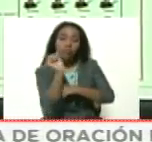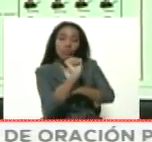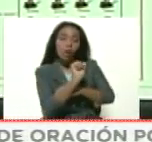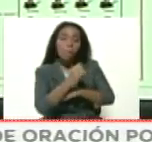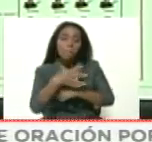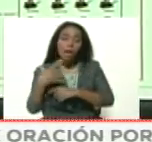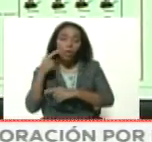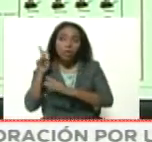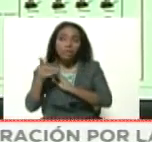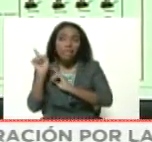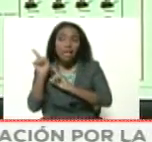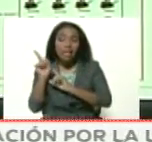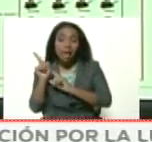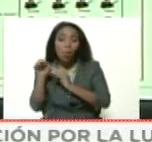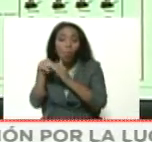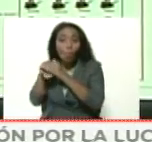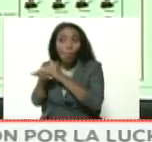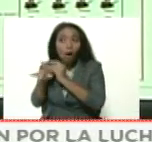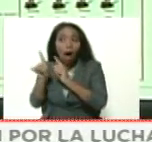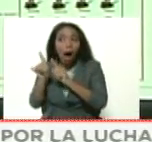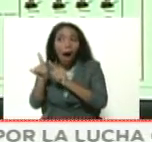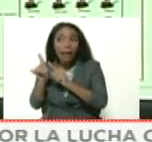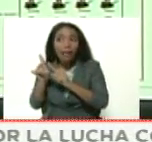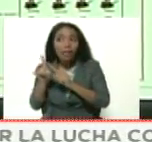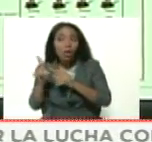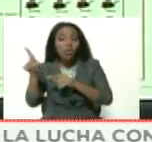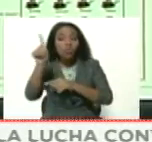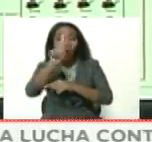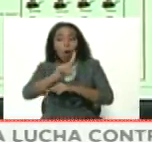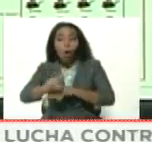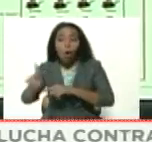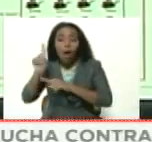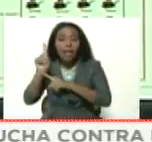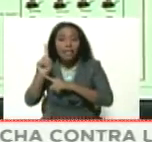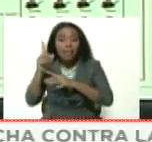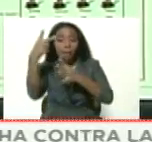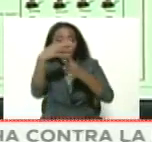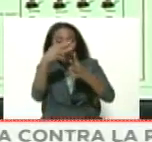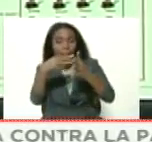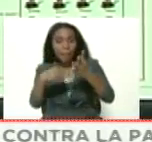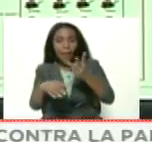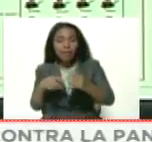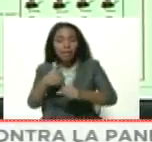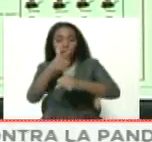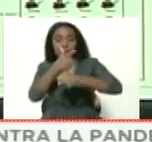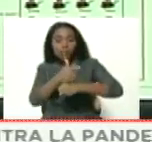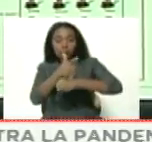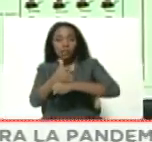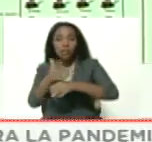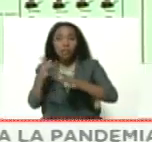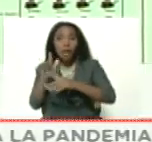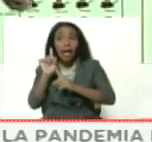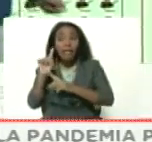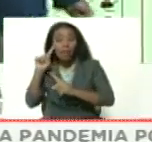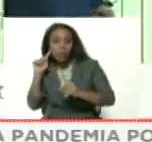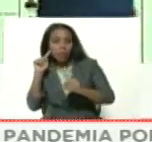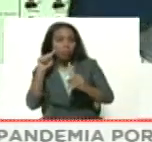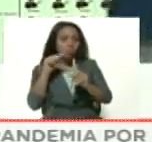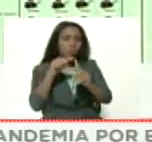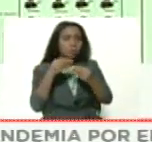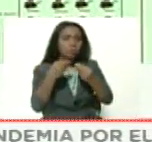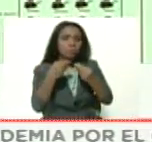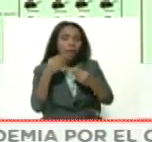esa camioneta Renault pues se encuentra todo este arsenal de armas y ese arsenal de armas iba dirigido